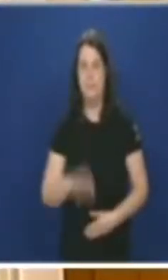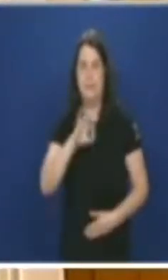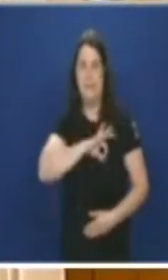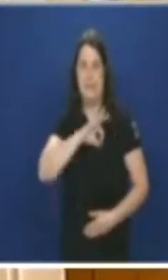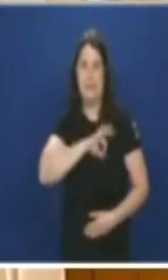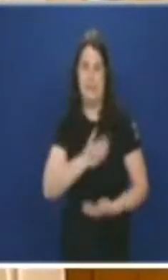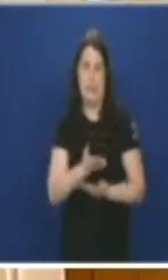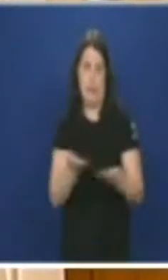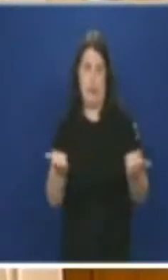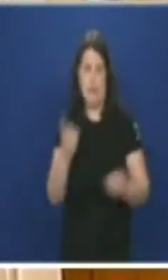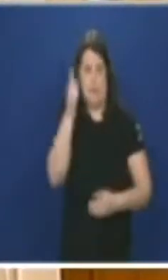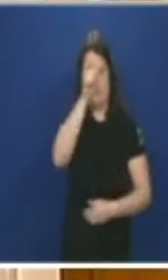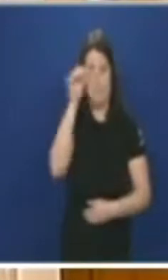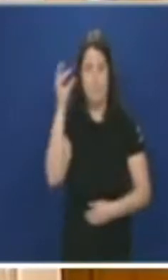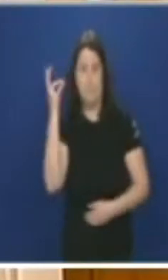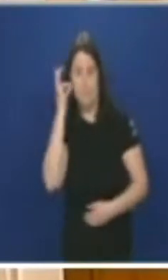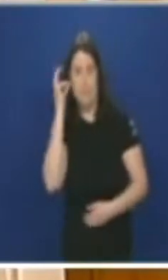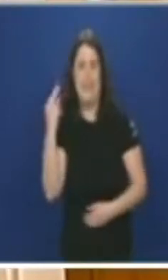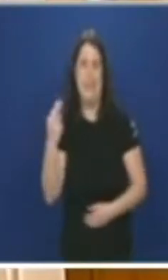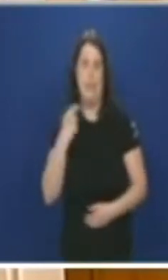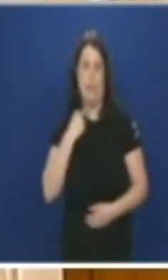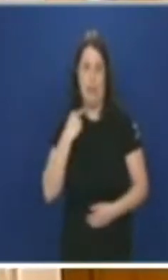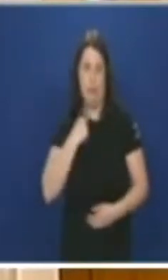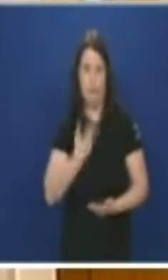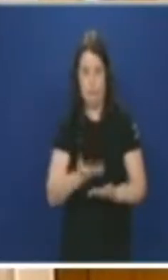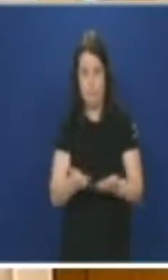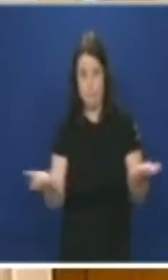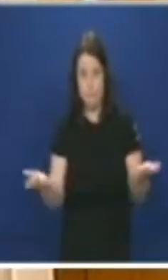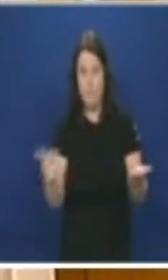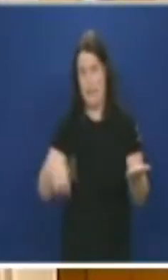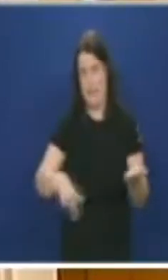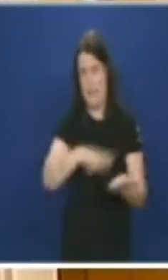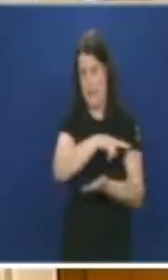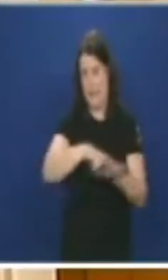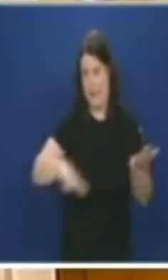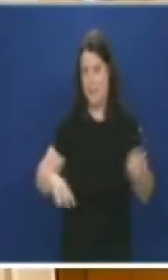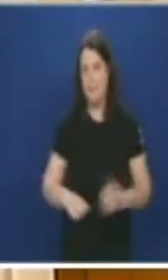señoras e señores diputados de Galicia,